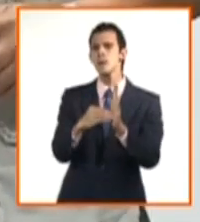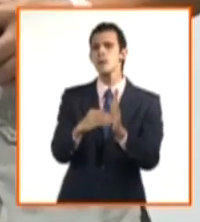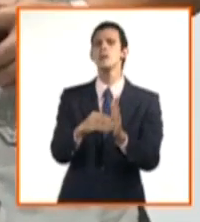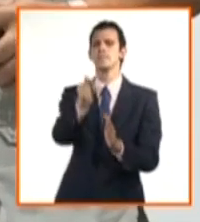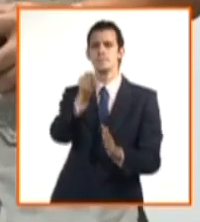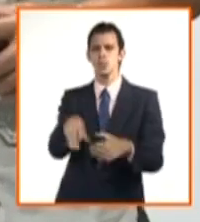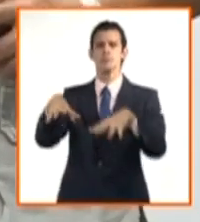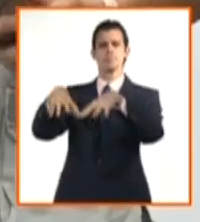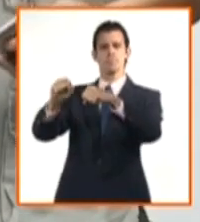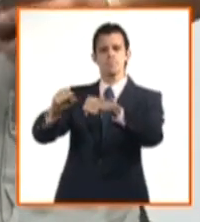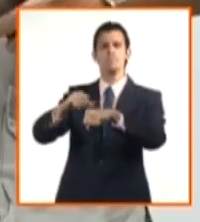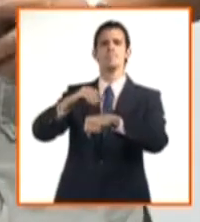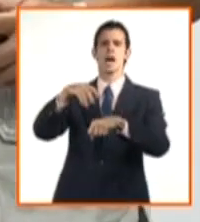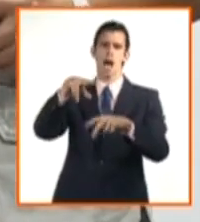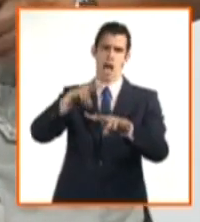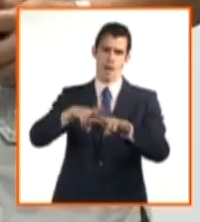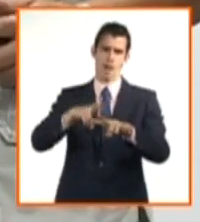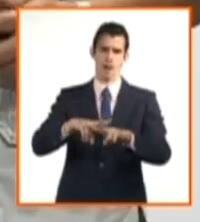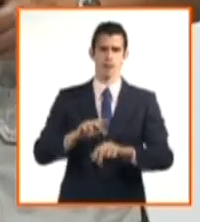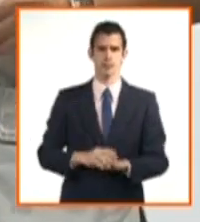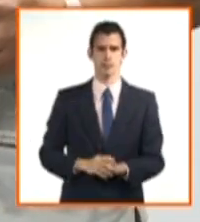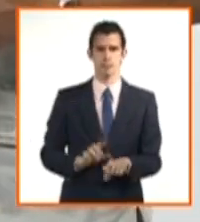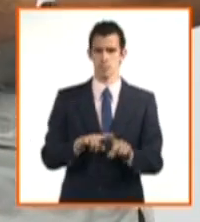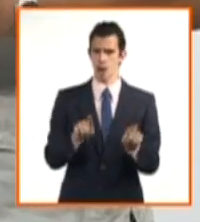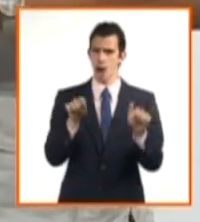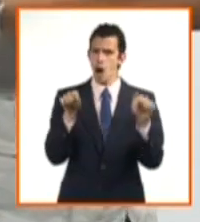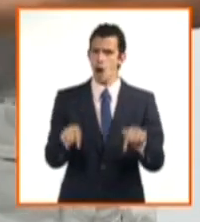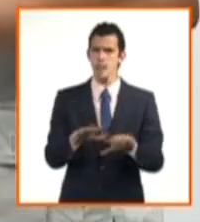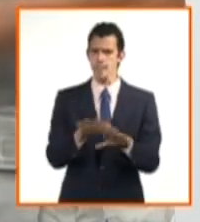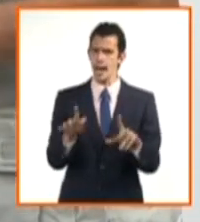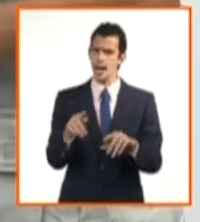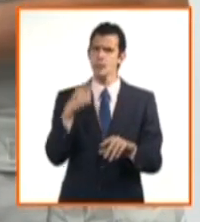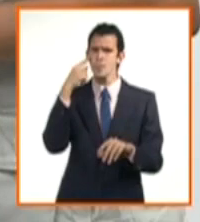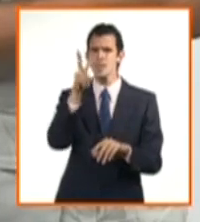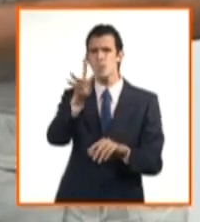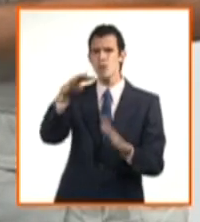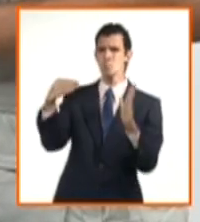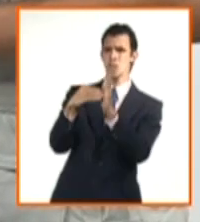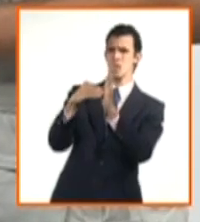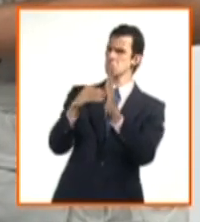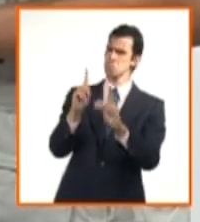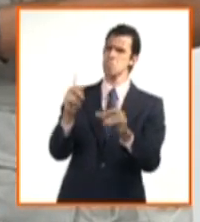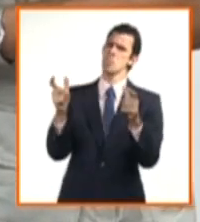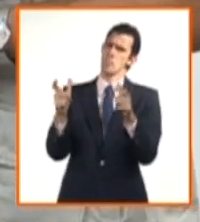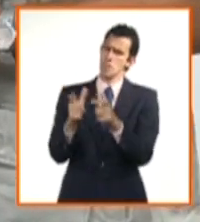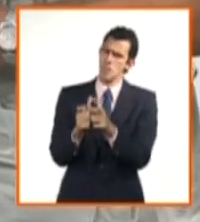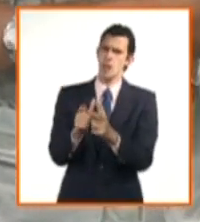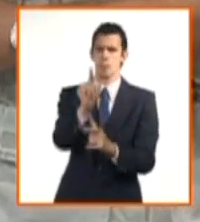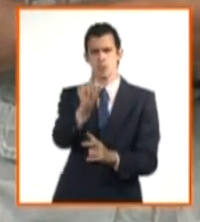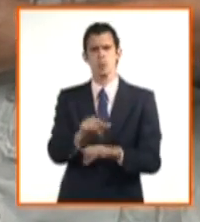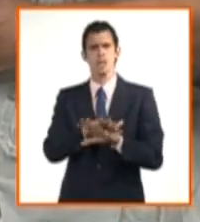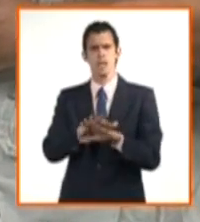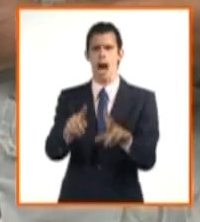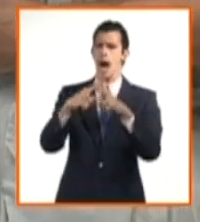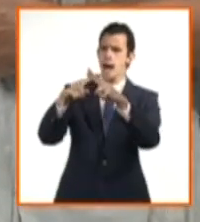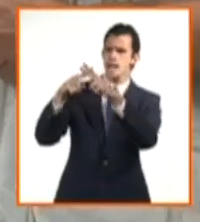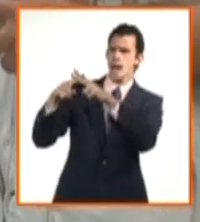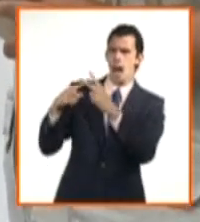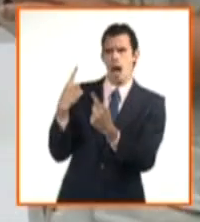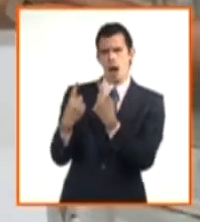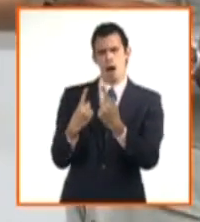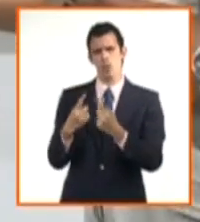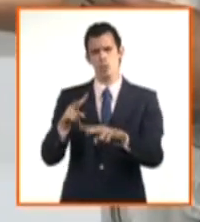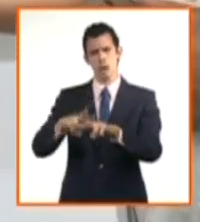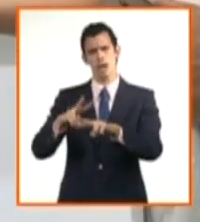esta hora en que estamos en vivo en la mesa redonda ya la cifra ha disminuido y en la habana tuvimos avería